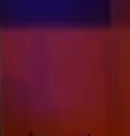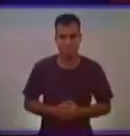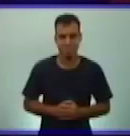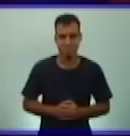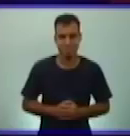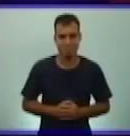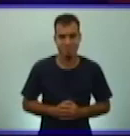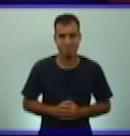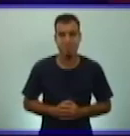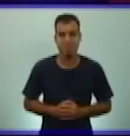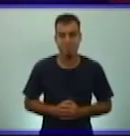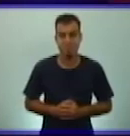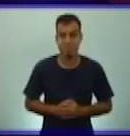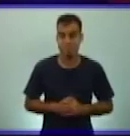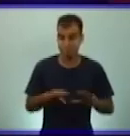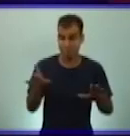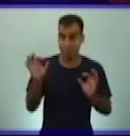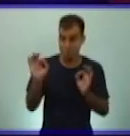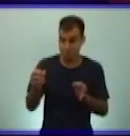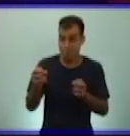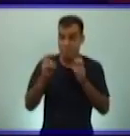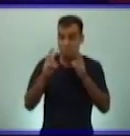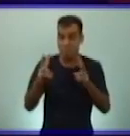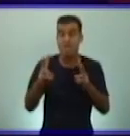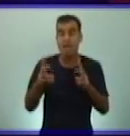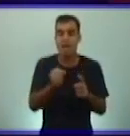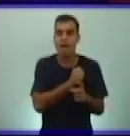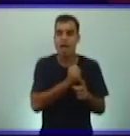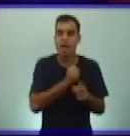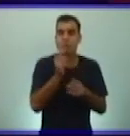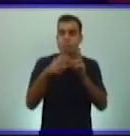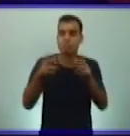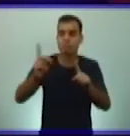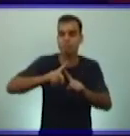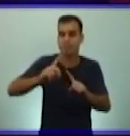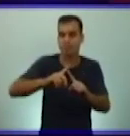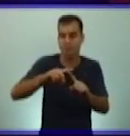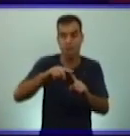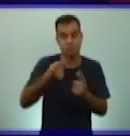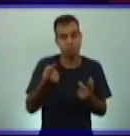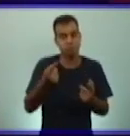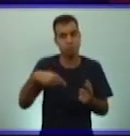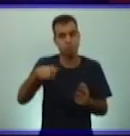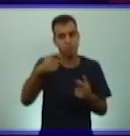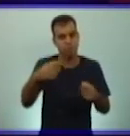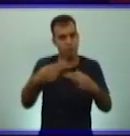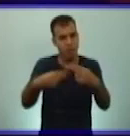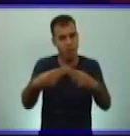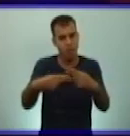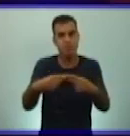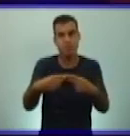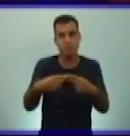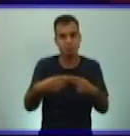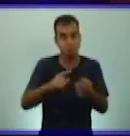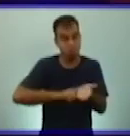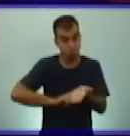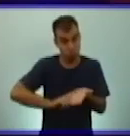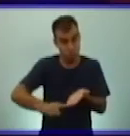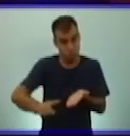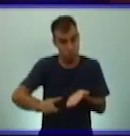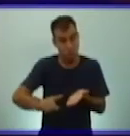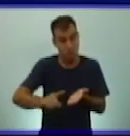Y así, marchando por la vida, quiero orientarles el estudio independiente que deben realizar durante toda esta semana